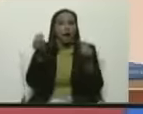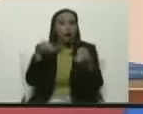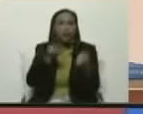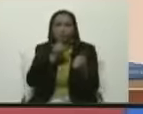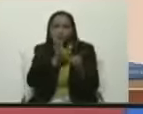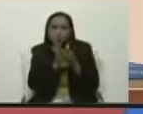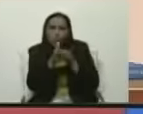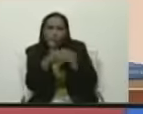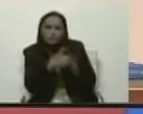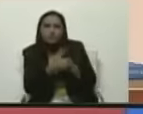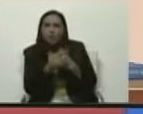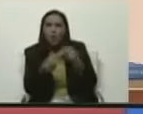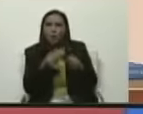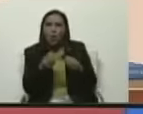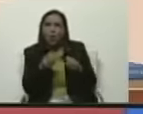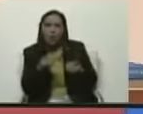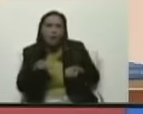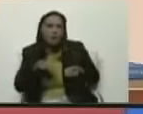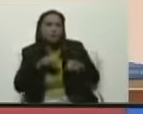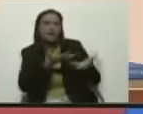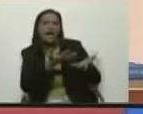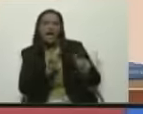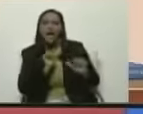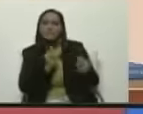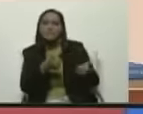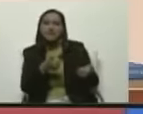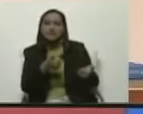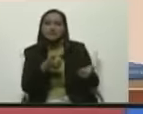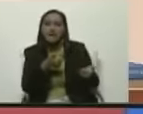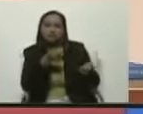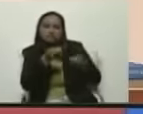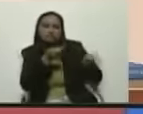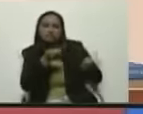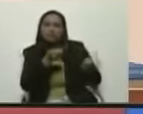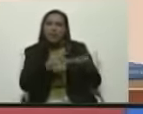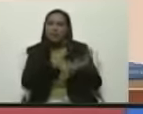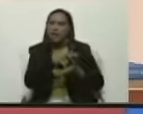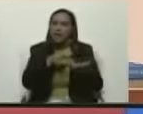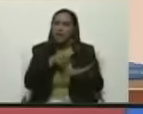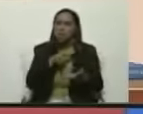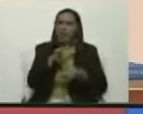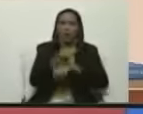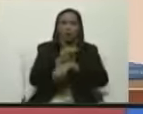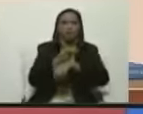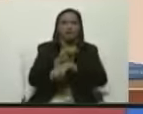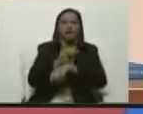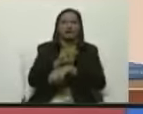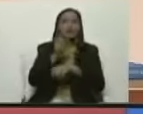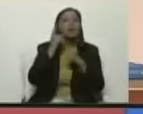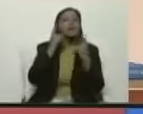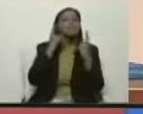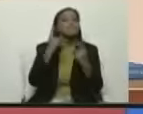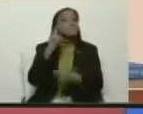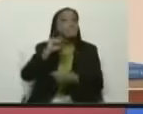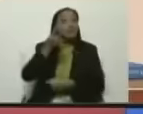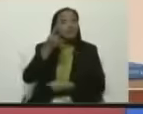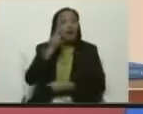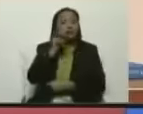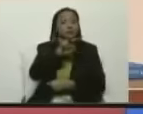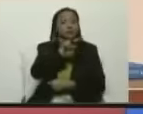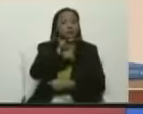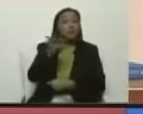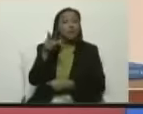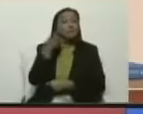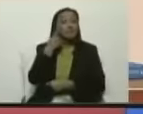provocar al gobierno. El gobierno no cae en provocaciones a estas alturas. La revolución ha aprendido. No caemos en provocaciones a